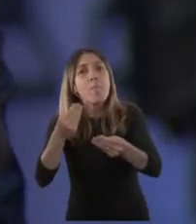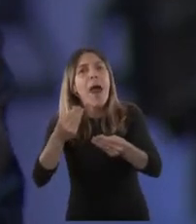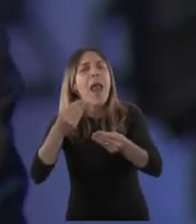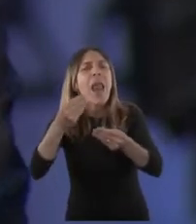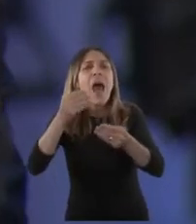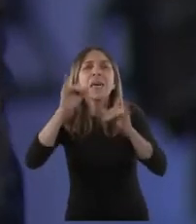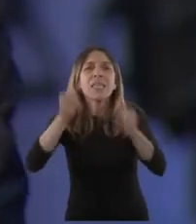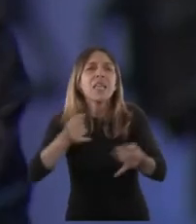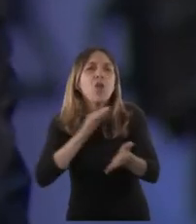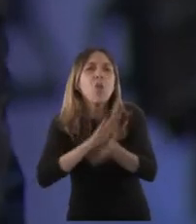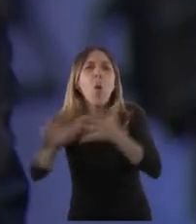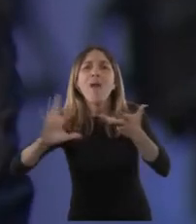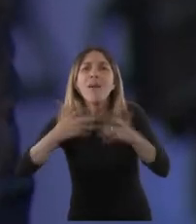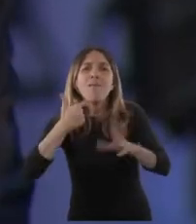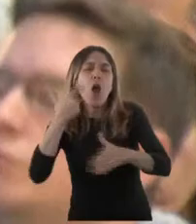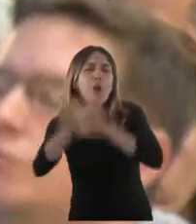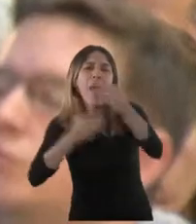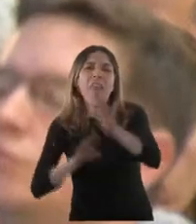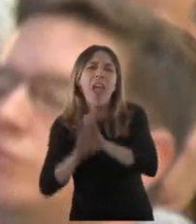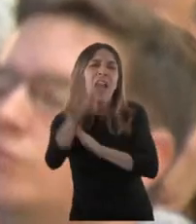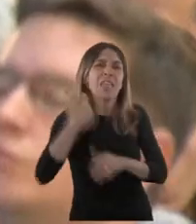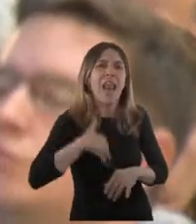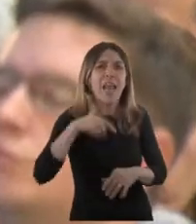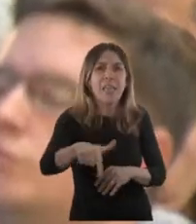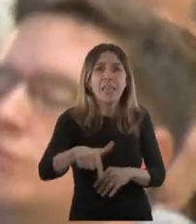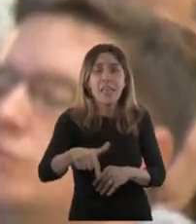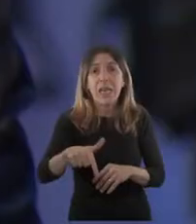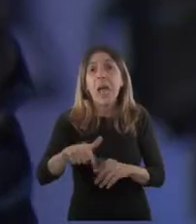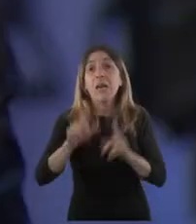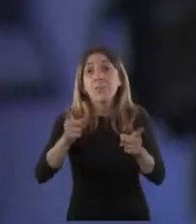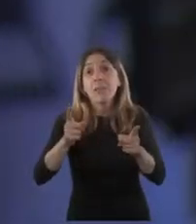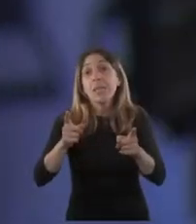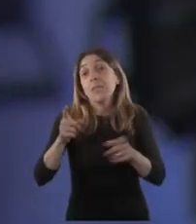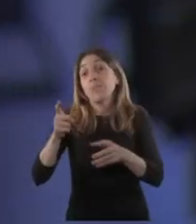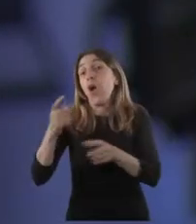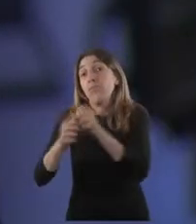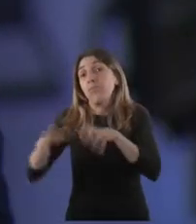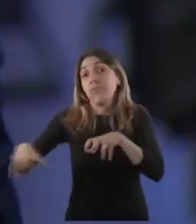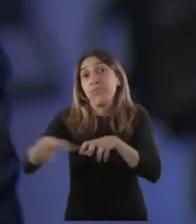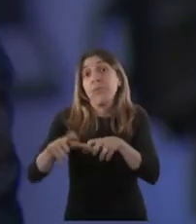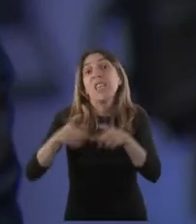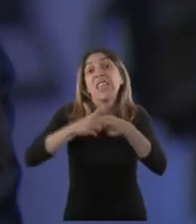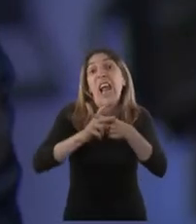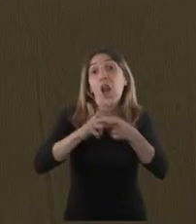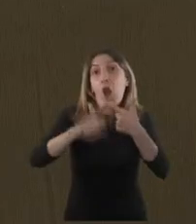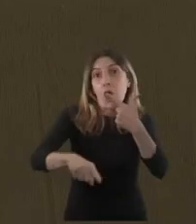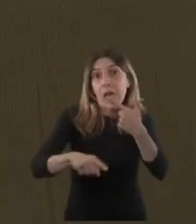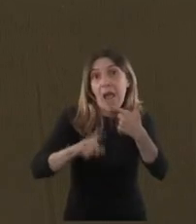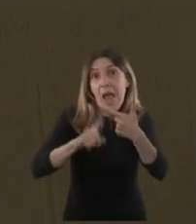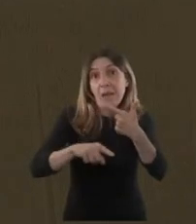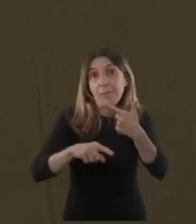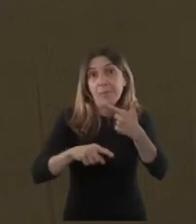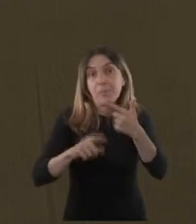nueva matriz de crecimiento para la Argentina. Sobre los sectores tradicionales, la tecnología.